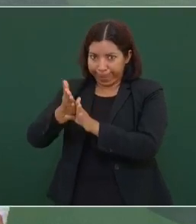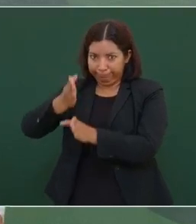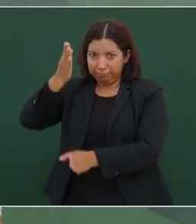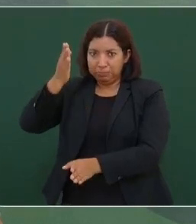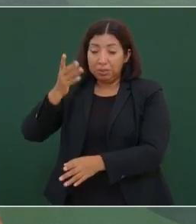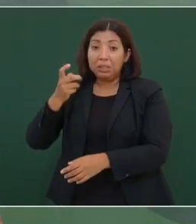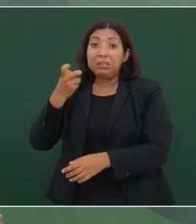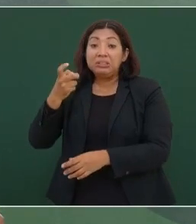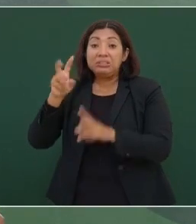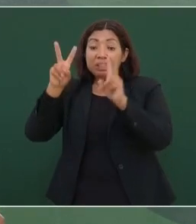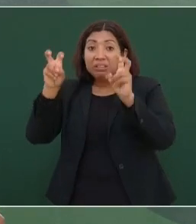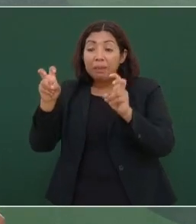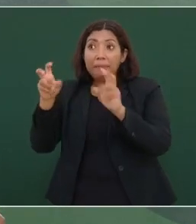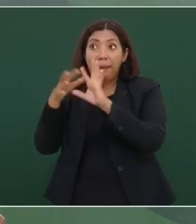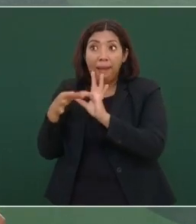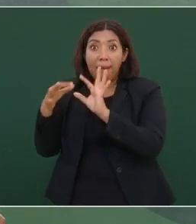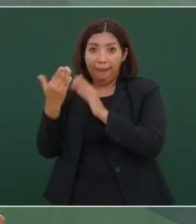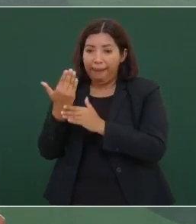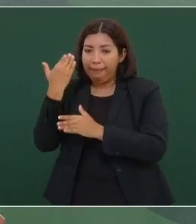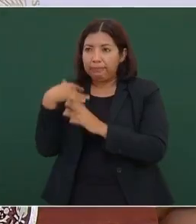hablaba de ese tema.